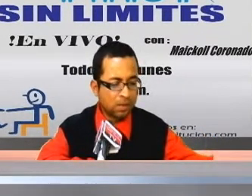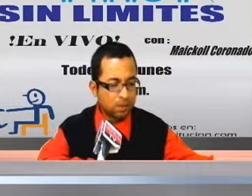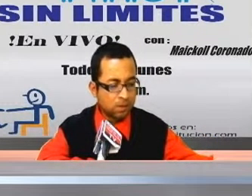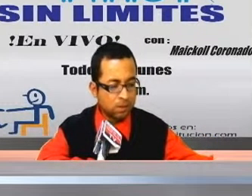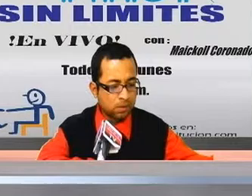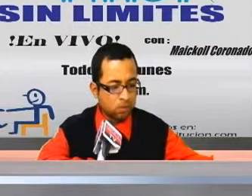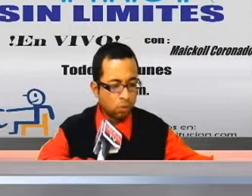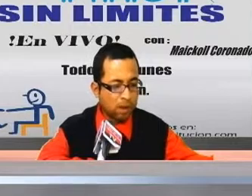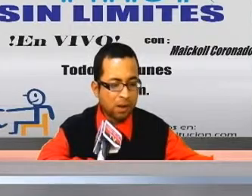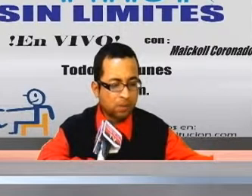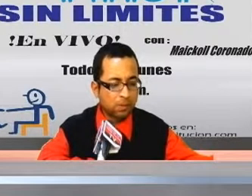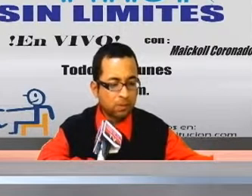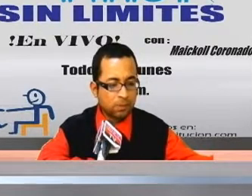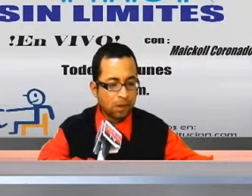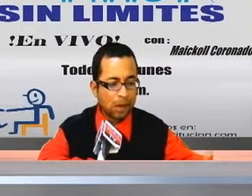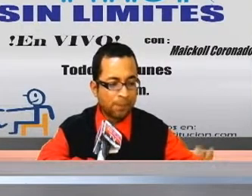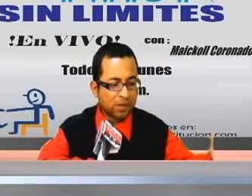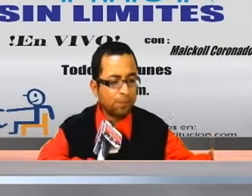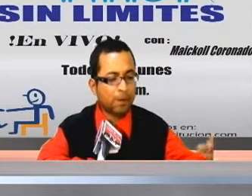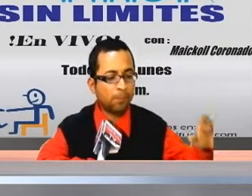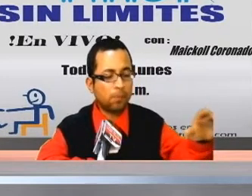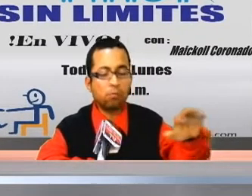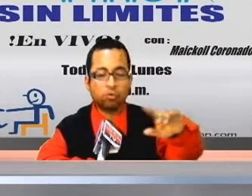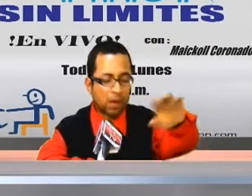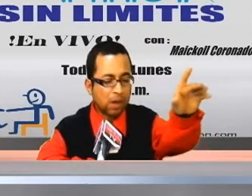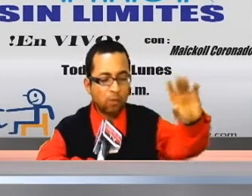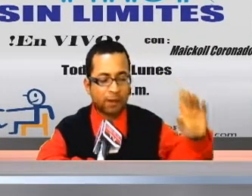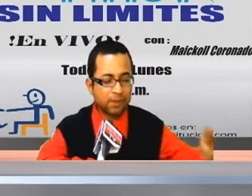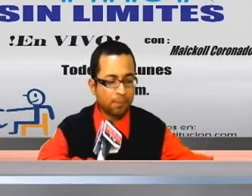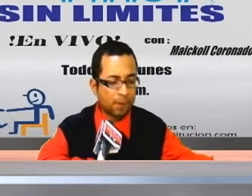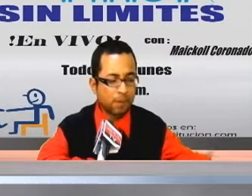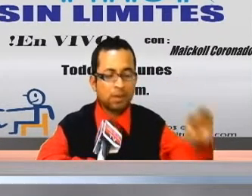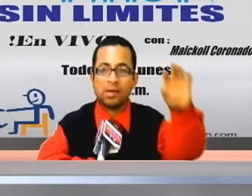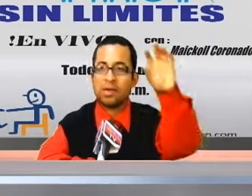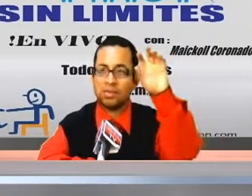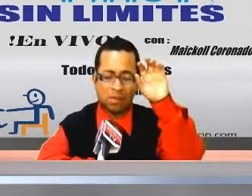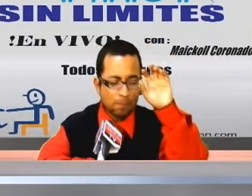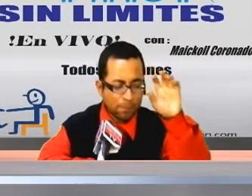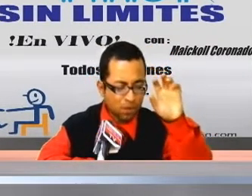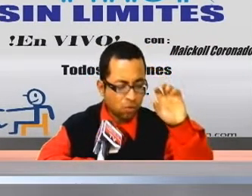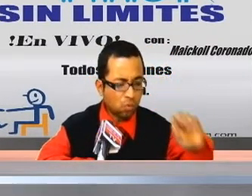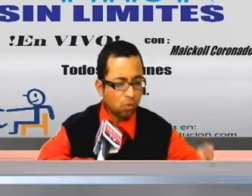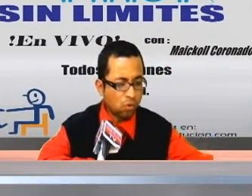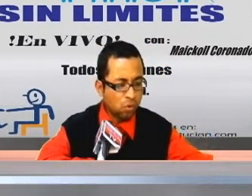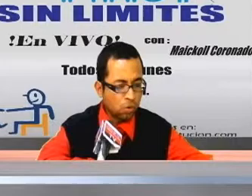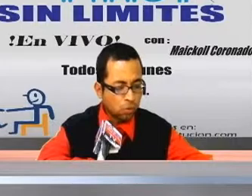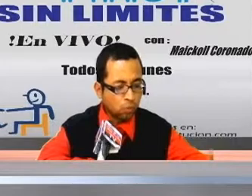a la página normal, a la página para poder buscar cualquier tema,